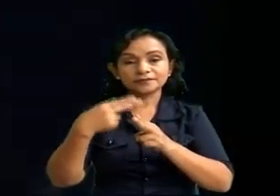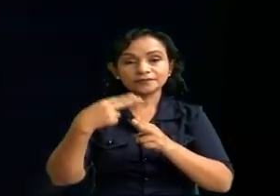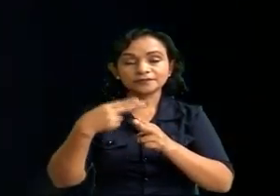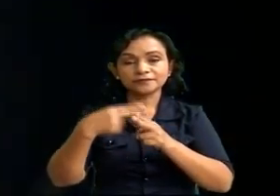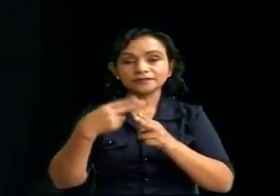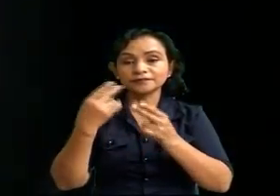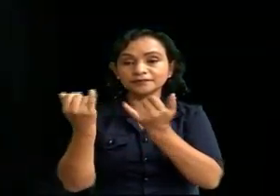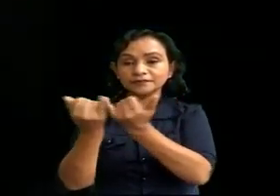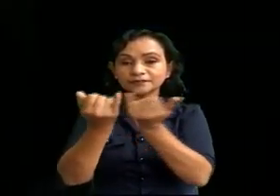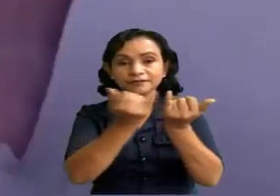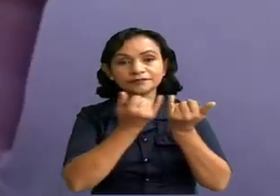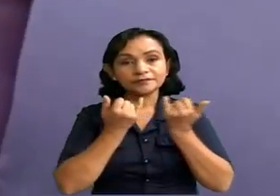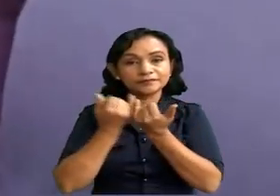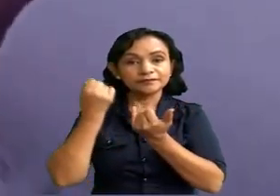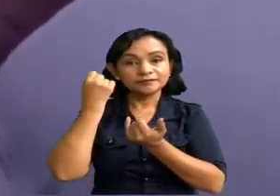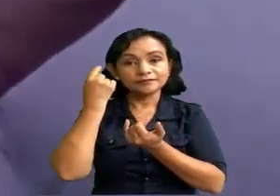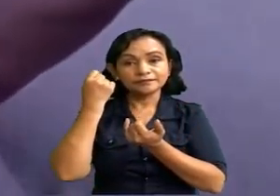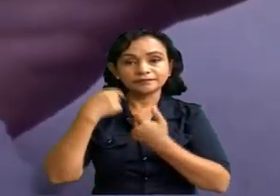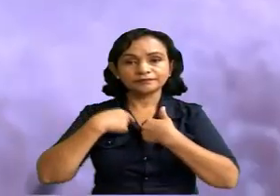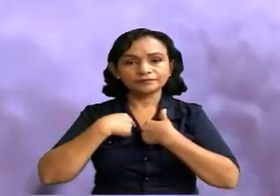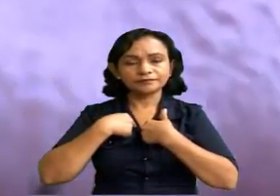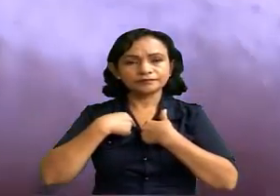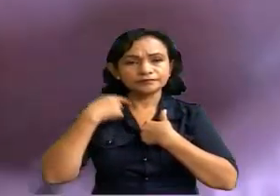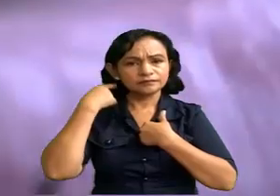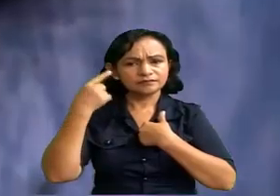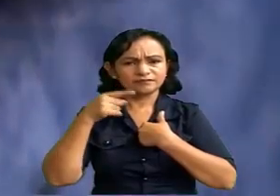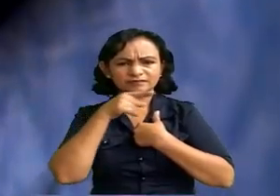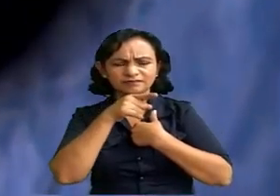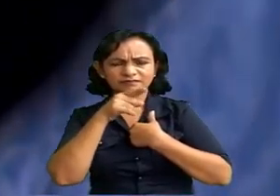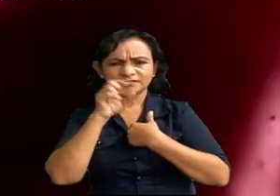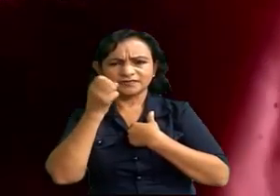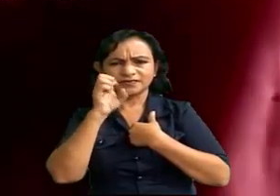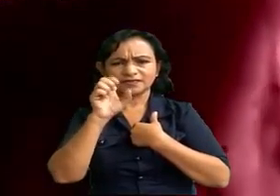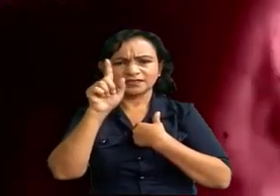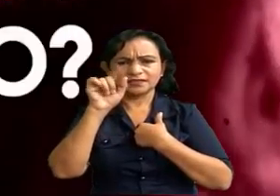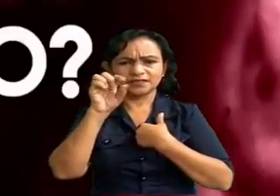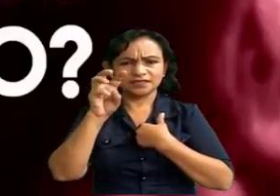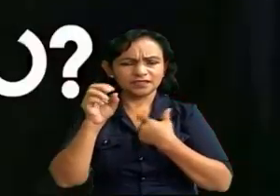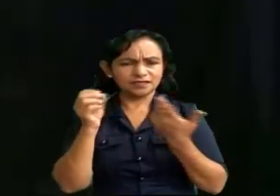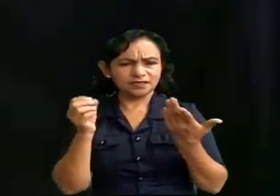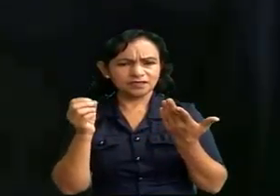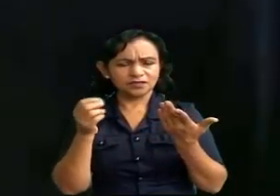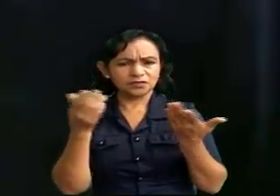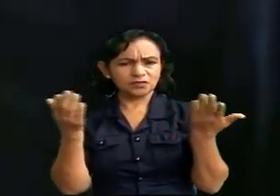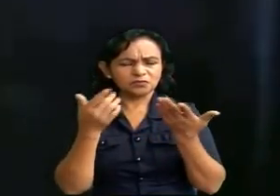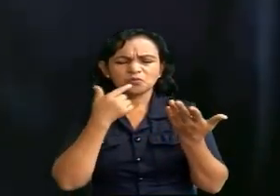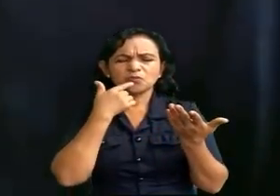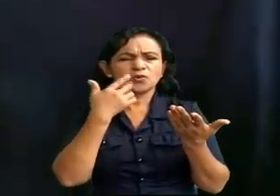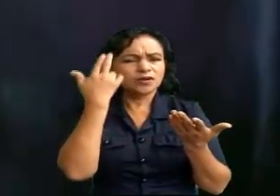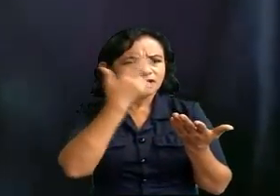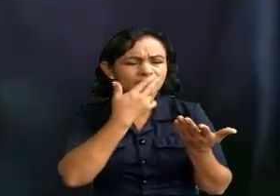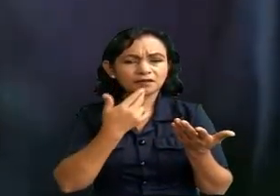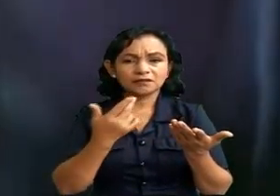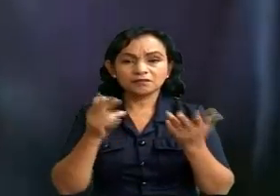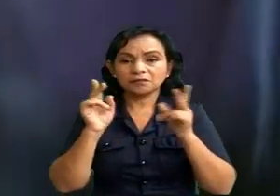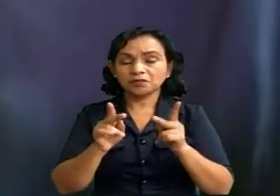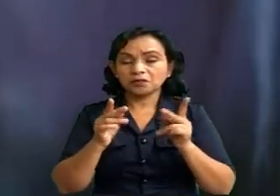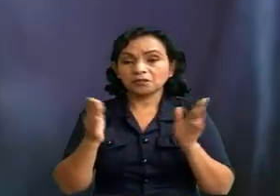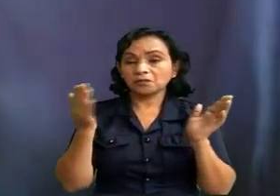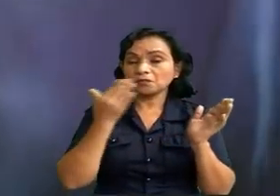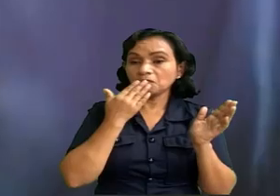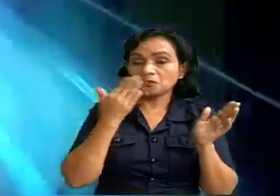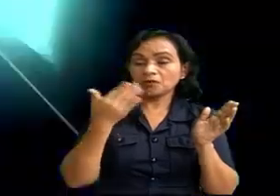común. Uno oye mucho esa expresión. ¿Por qué tú haces esto? Mucha gente dirá, bueno, yo no